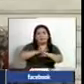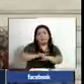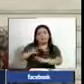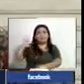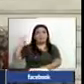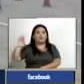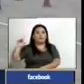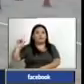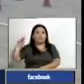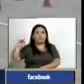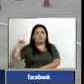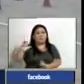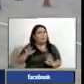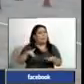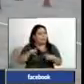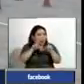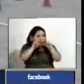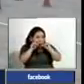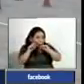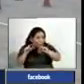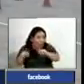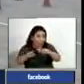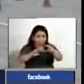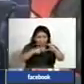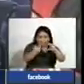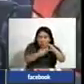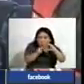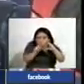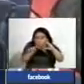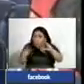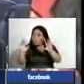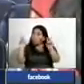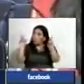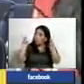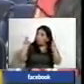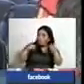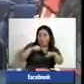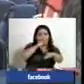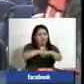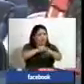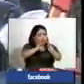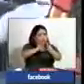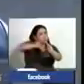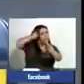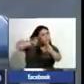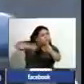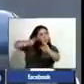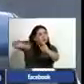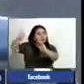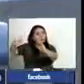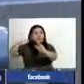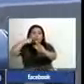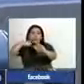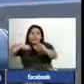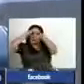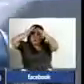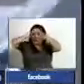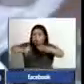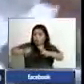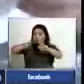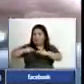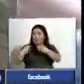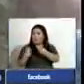Merino Monroy, ante los rumores en redes sociales sobre un supuesto toque de queda en Santa Ana por parte de miembros de